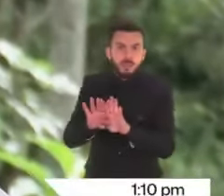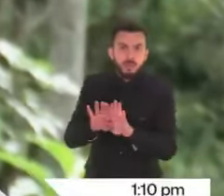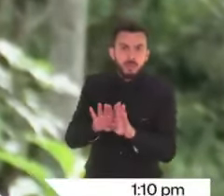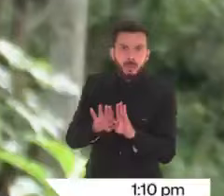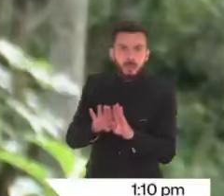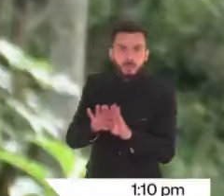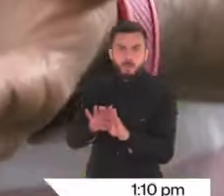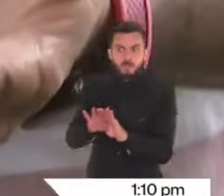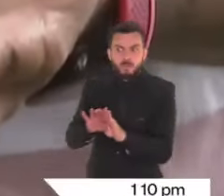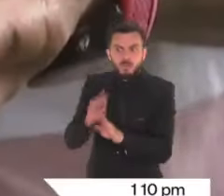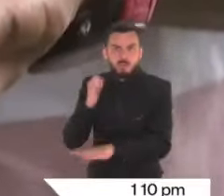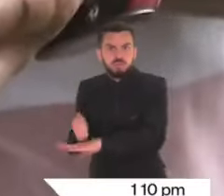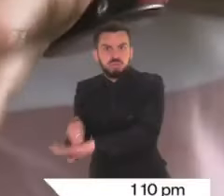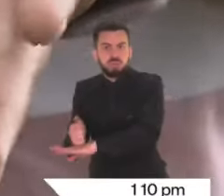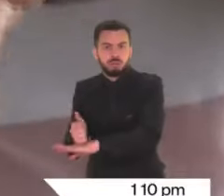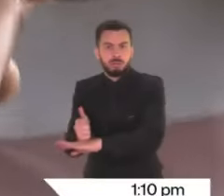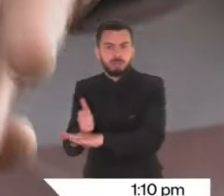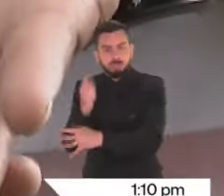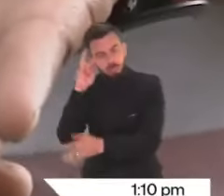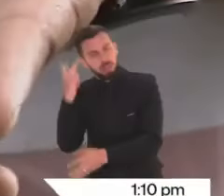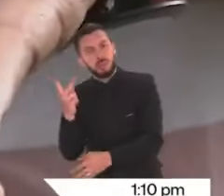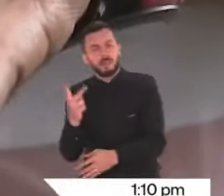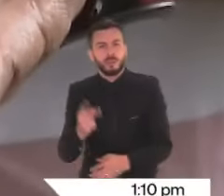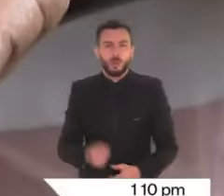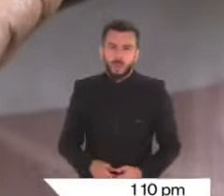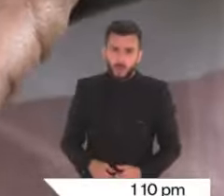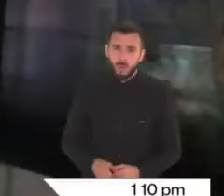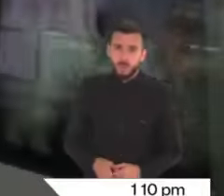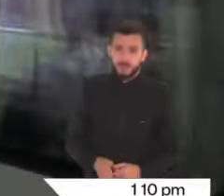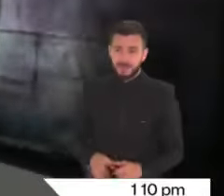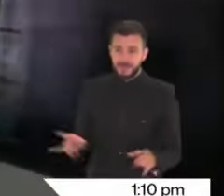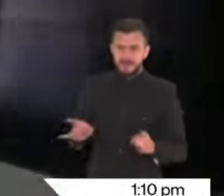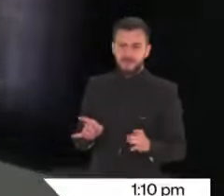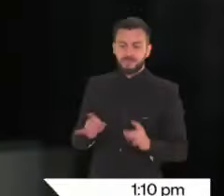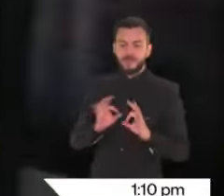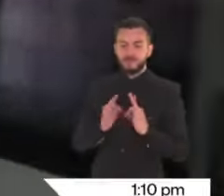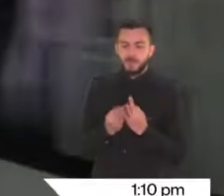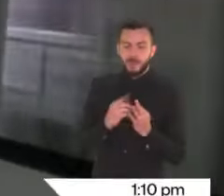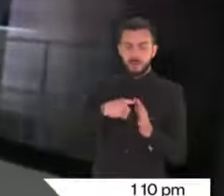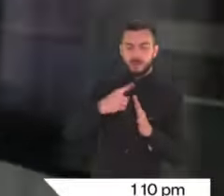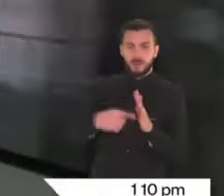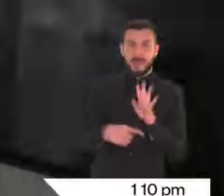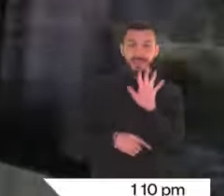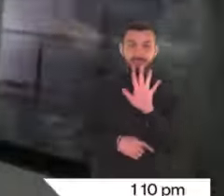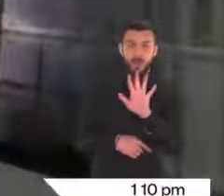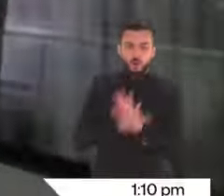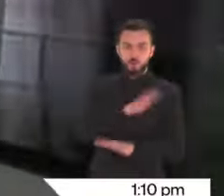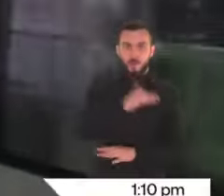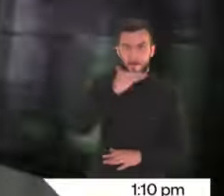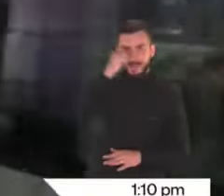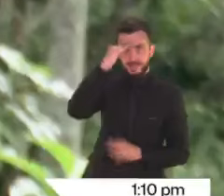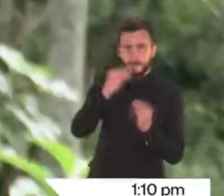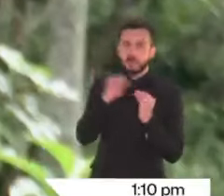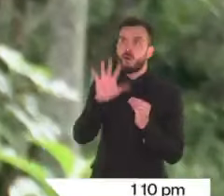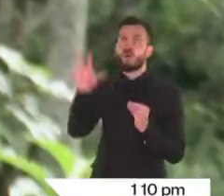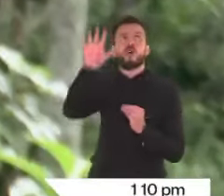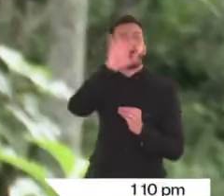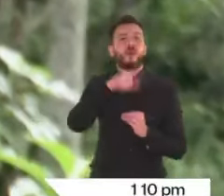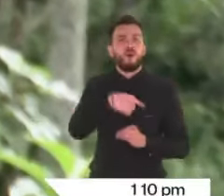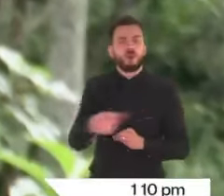contra de su voluntad. Asegura que esa misma zozobra la sienten las familias de otras cinco jóvenes de Medellín y otras regiones del país.